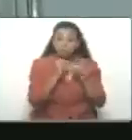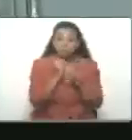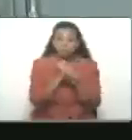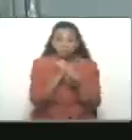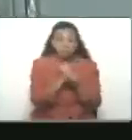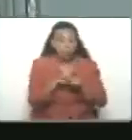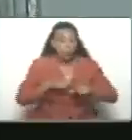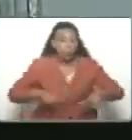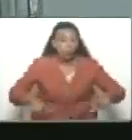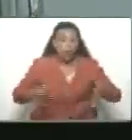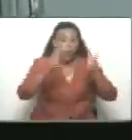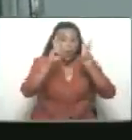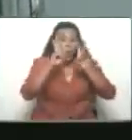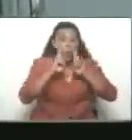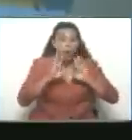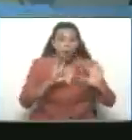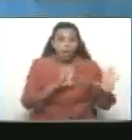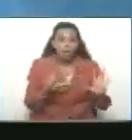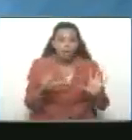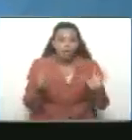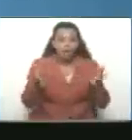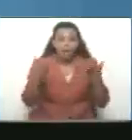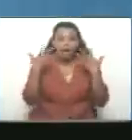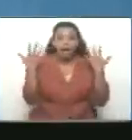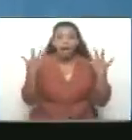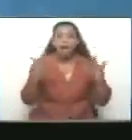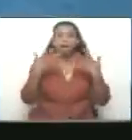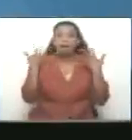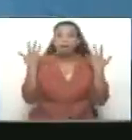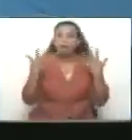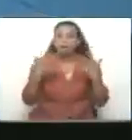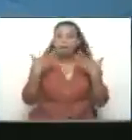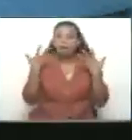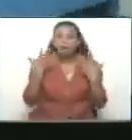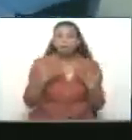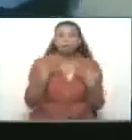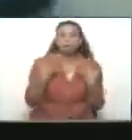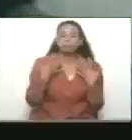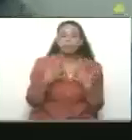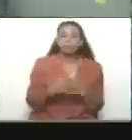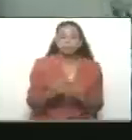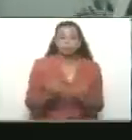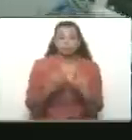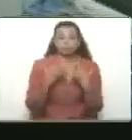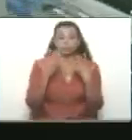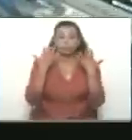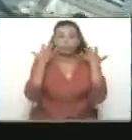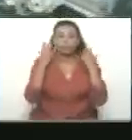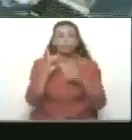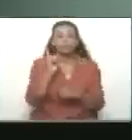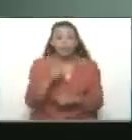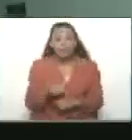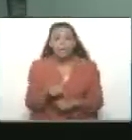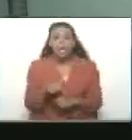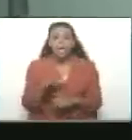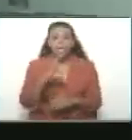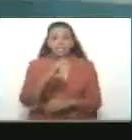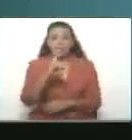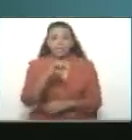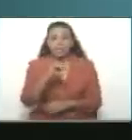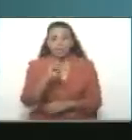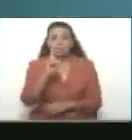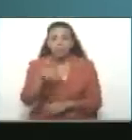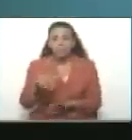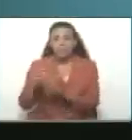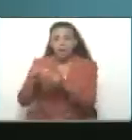recuperado totalmente como también cambios de condicionados la fachada y bueno presidente también al mismo tiempo el cdi también